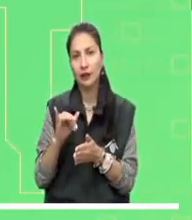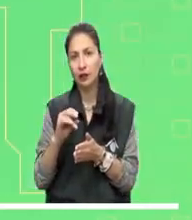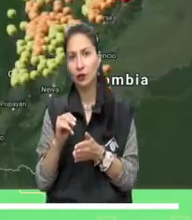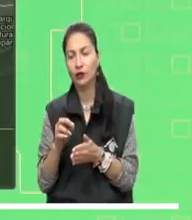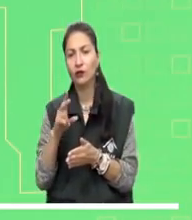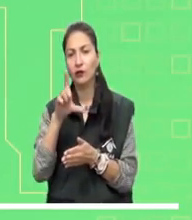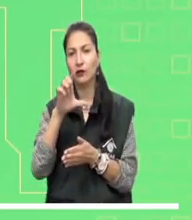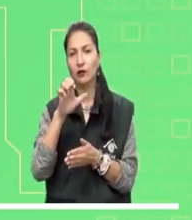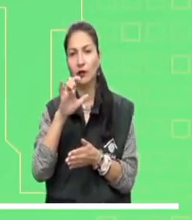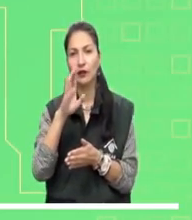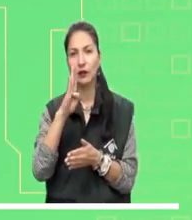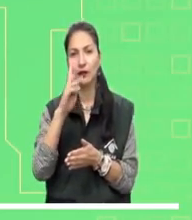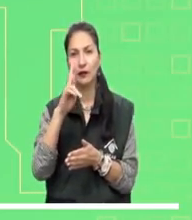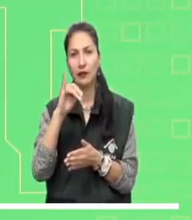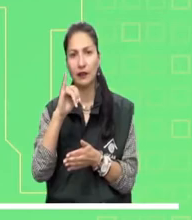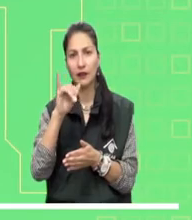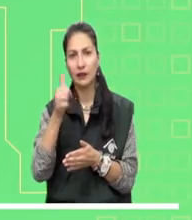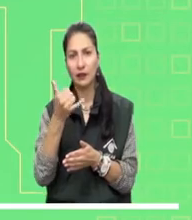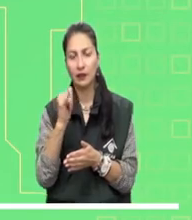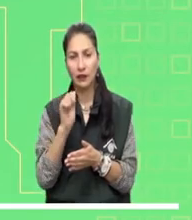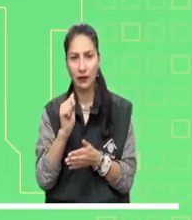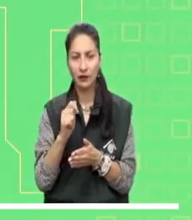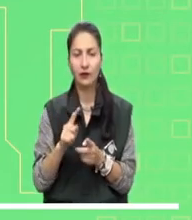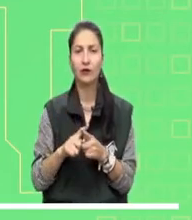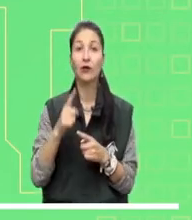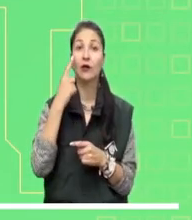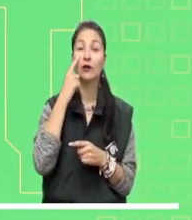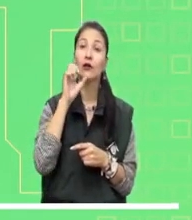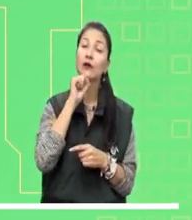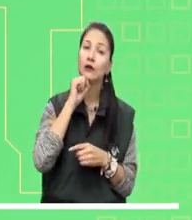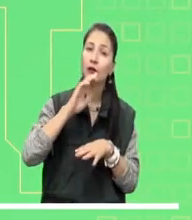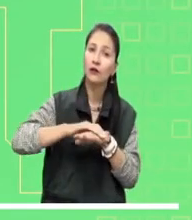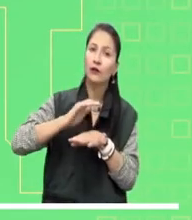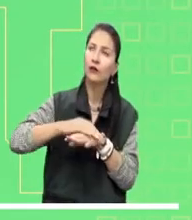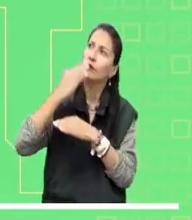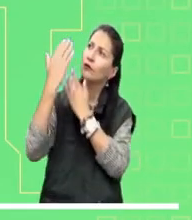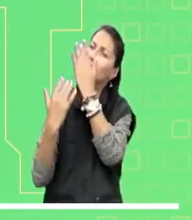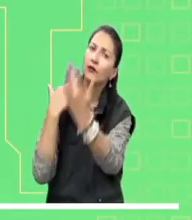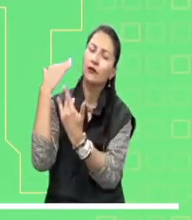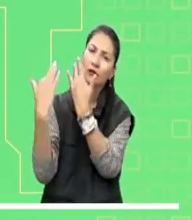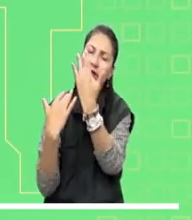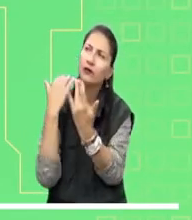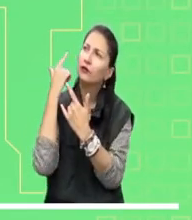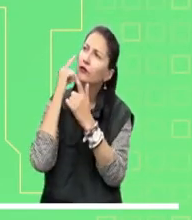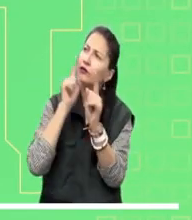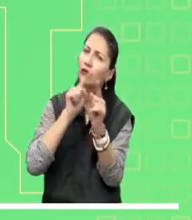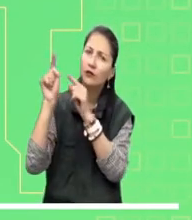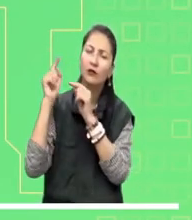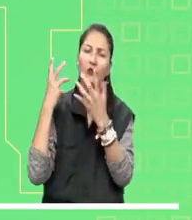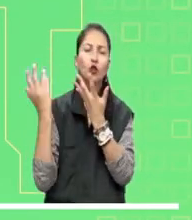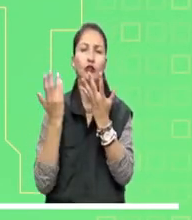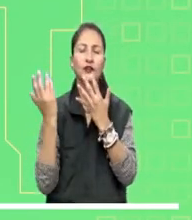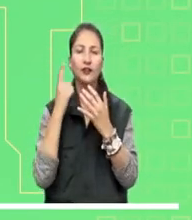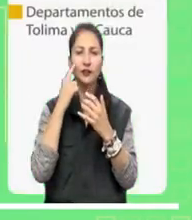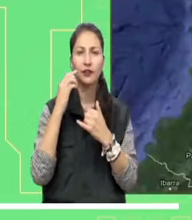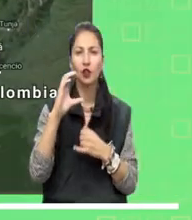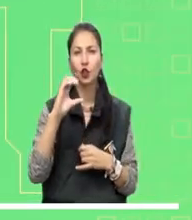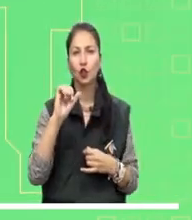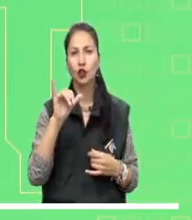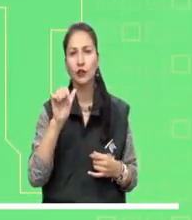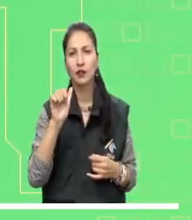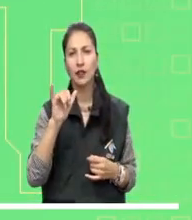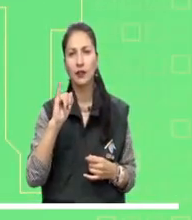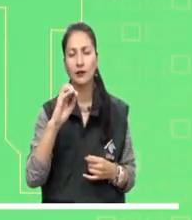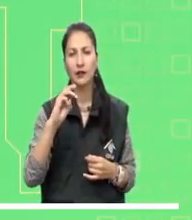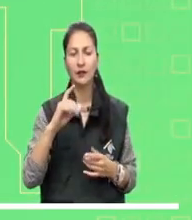Alerta roja por crecientes súbitas en la cuenca del río Lebrija, Quebrada La Negra. Alerta naranja por posibilidad de incendios